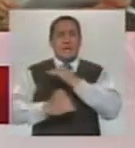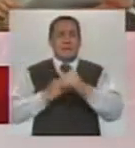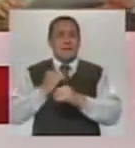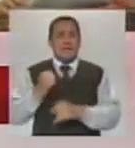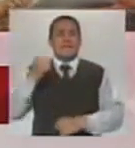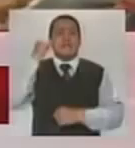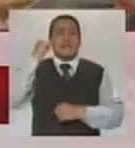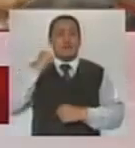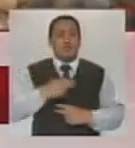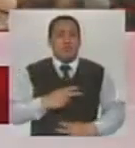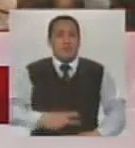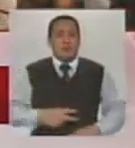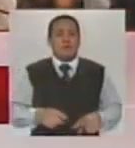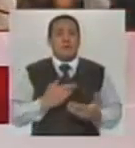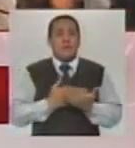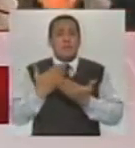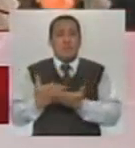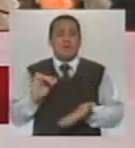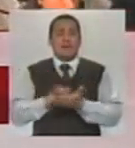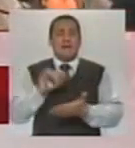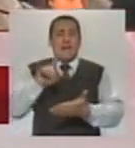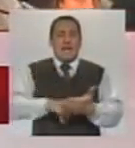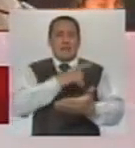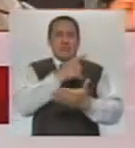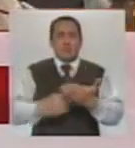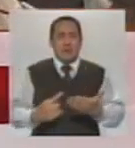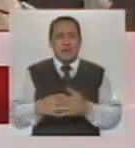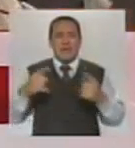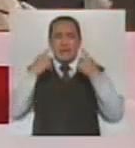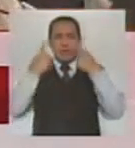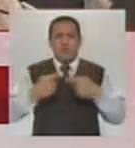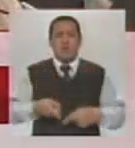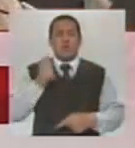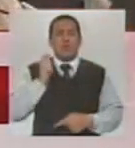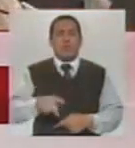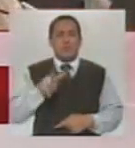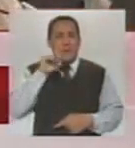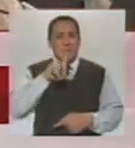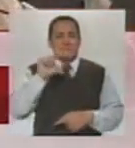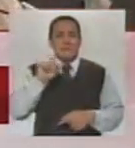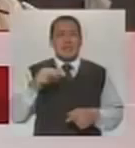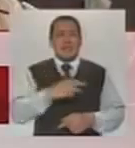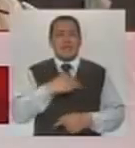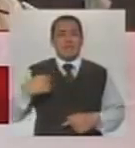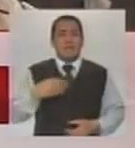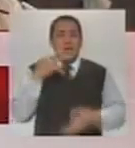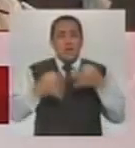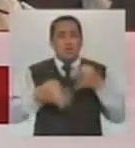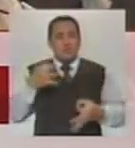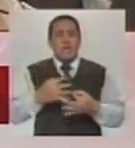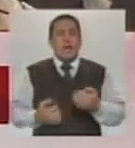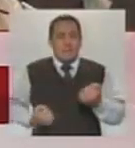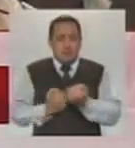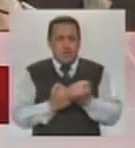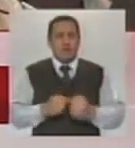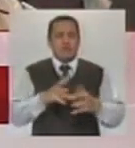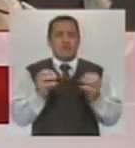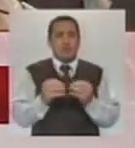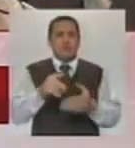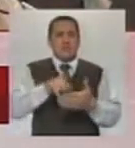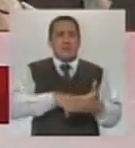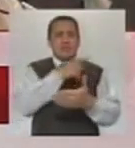Humanos, donde determina que se debe anular el polémico fallo del juez Villestein, la ministra de Justicia ha respaldado este fallo, se debe